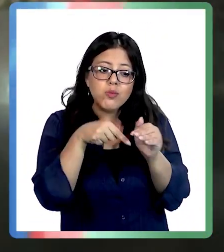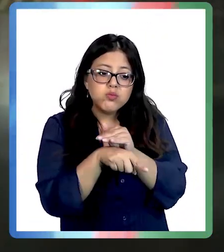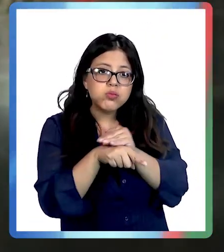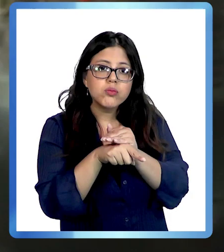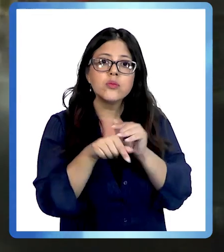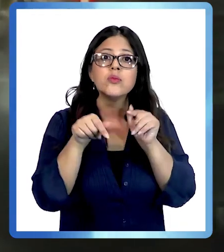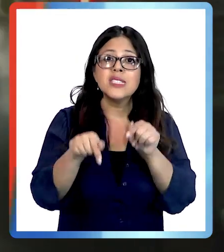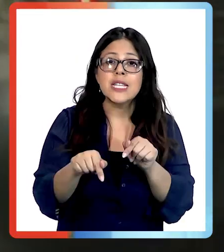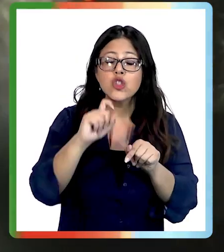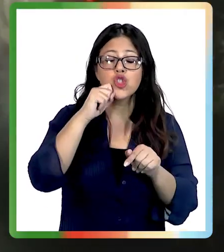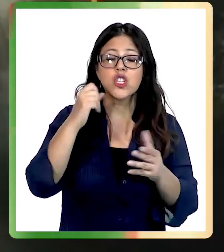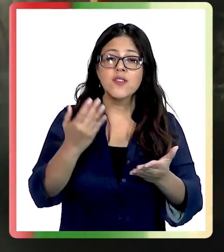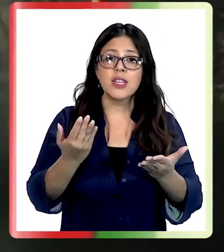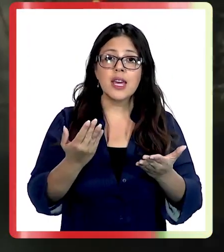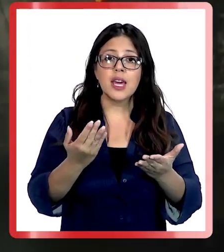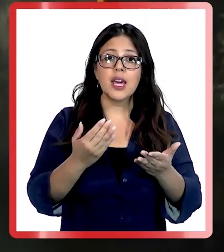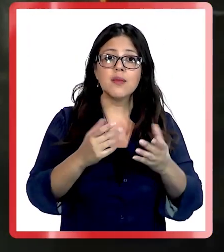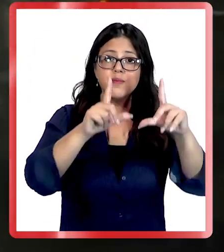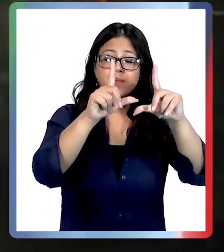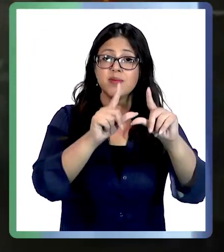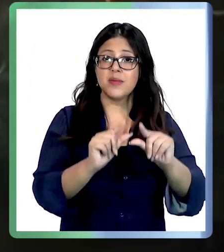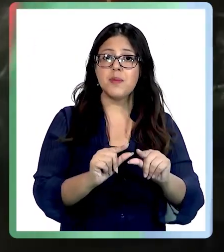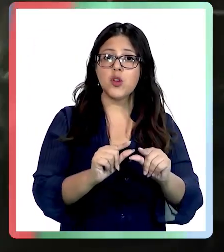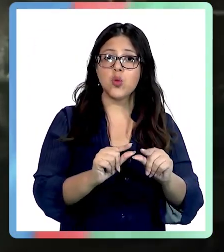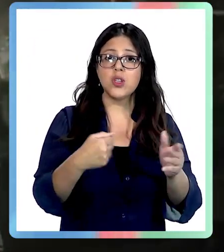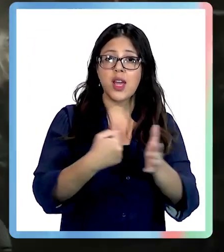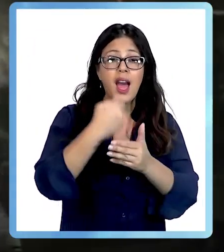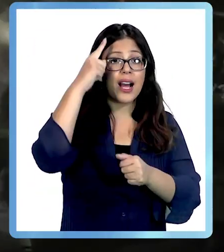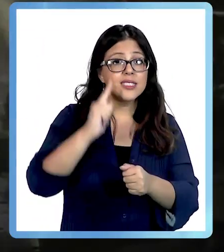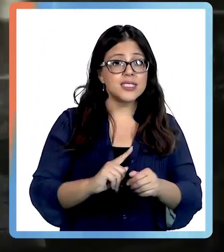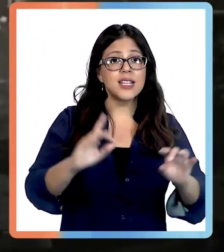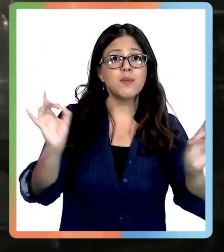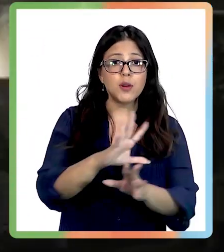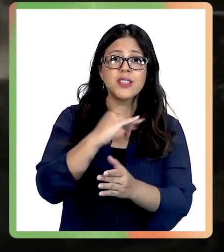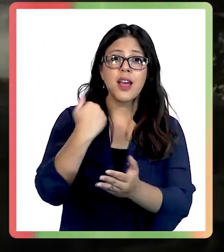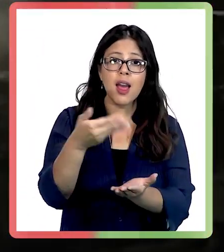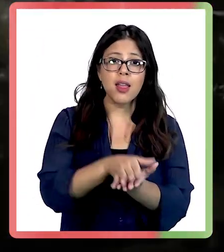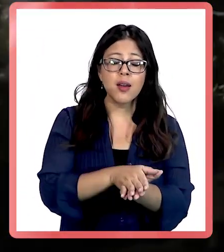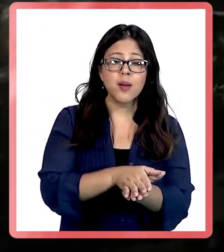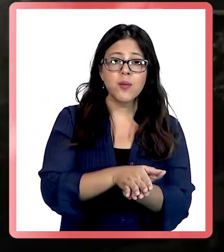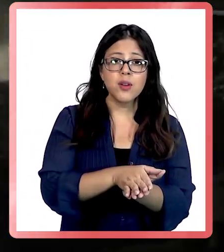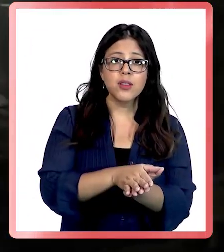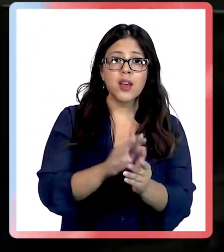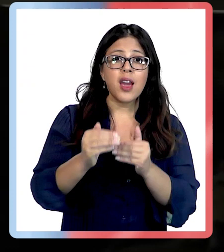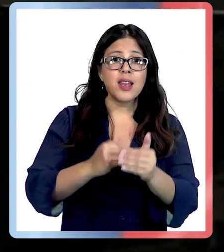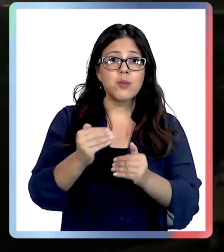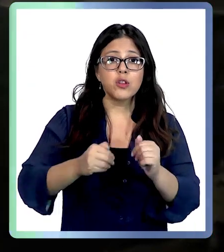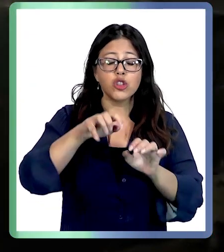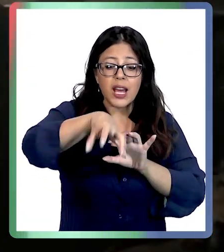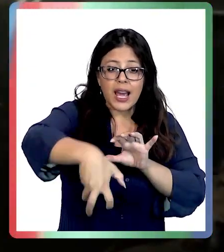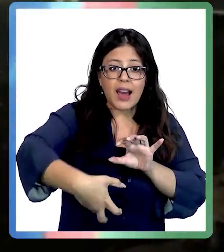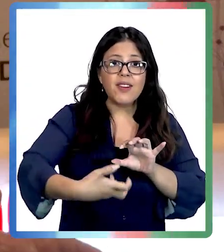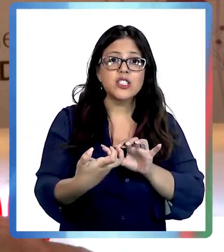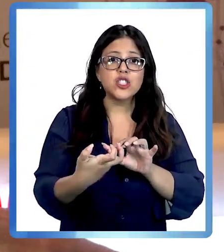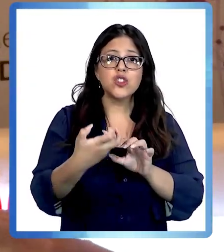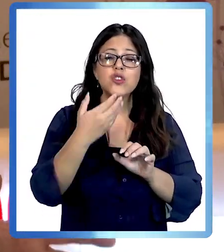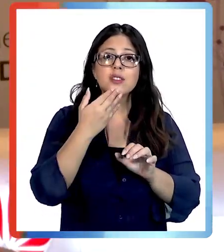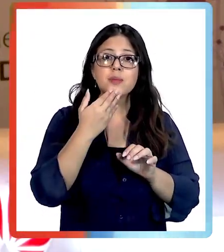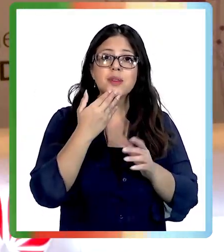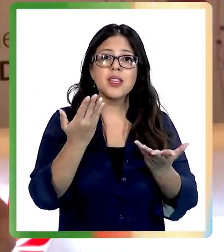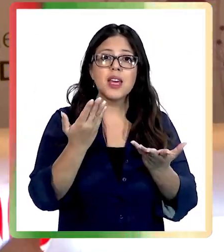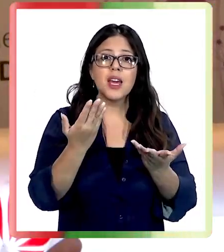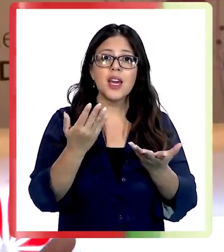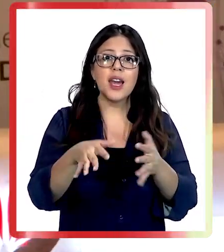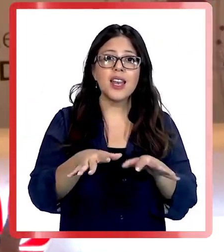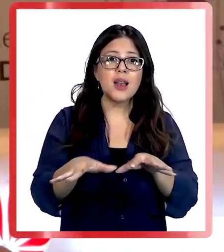accidentes fatales tanto en el proceso de exhalación o como inclusive en el movimiento de carga ya en la superficie se